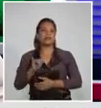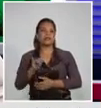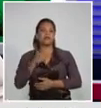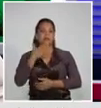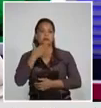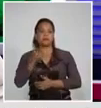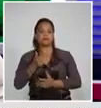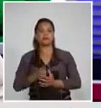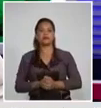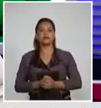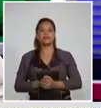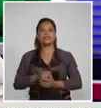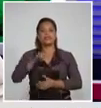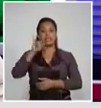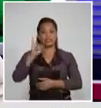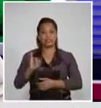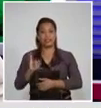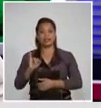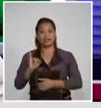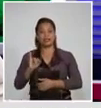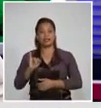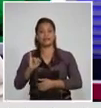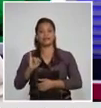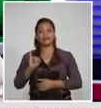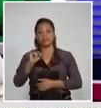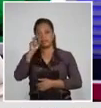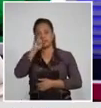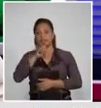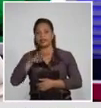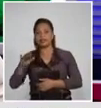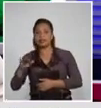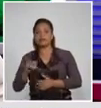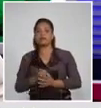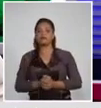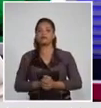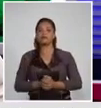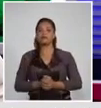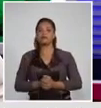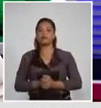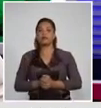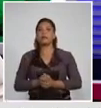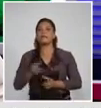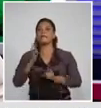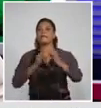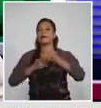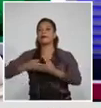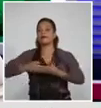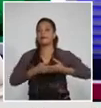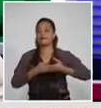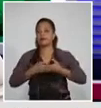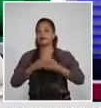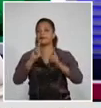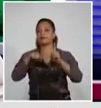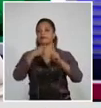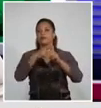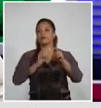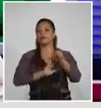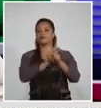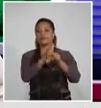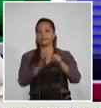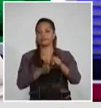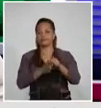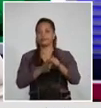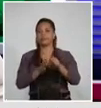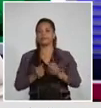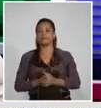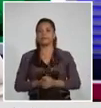pues se diagnostican 6 lactantes con COVID-19. De La Habana